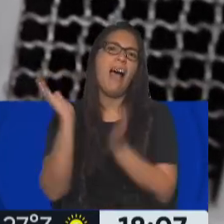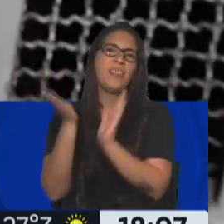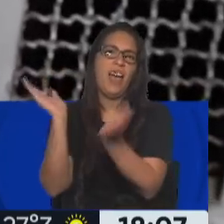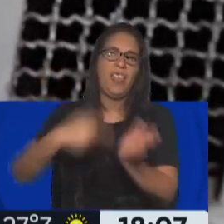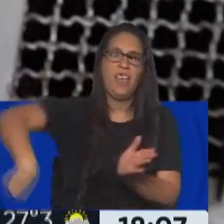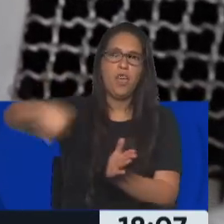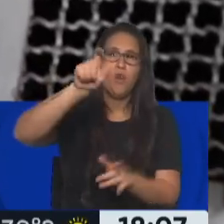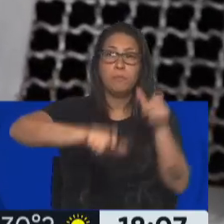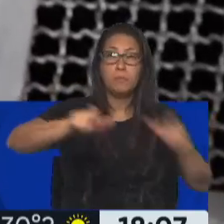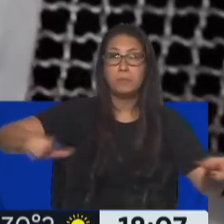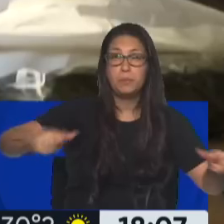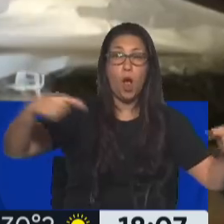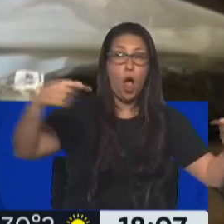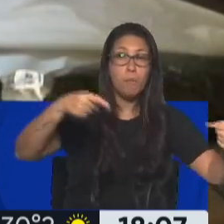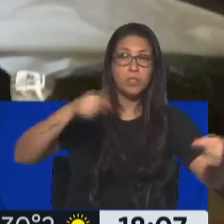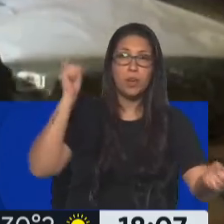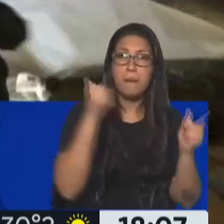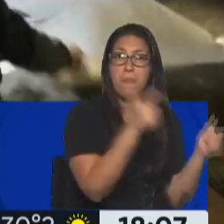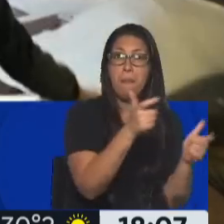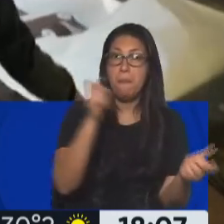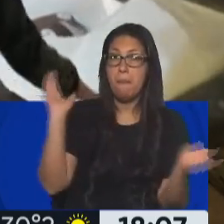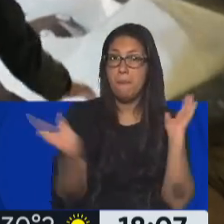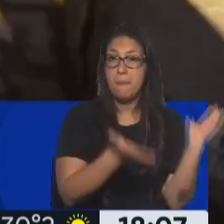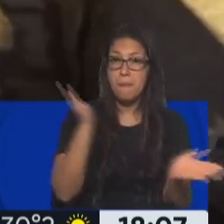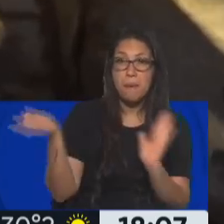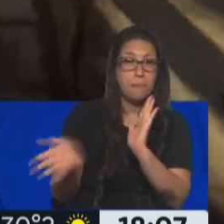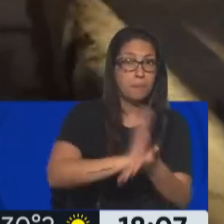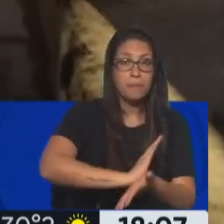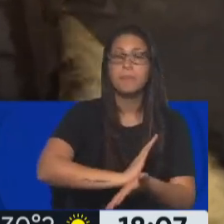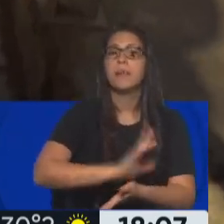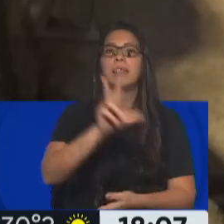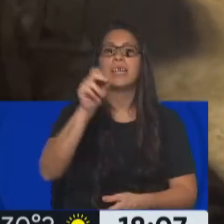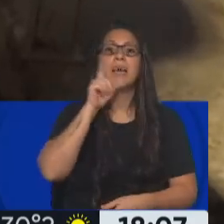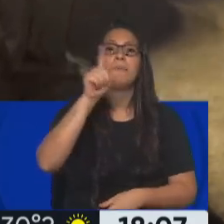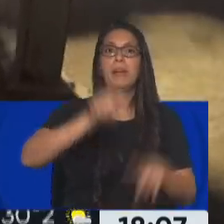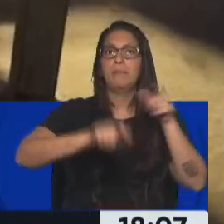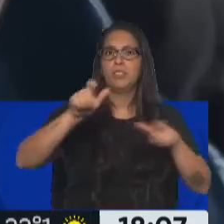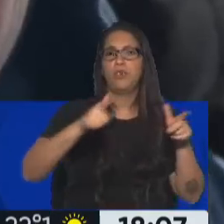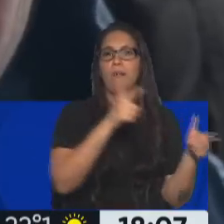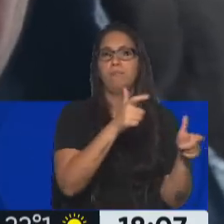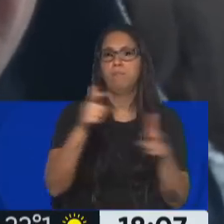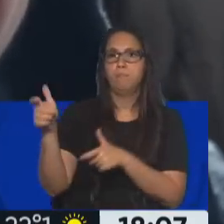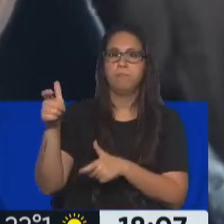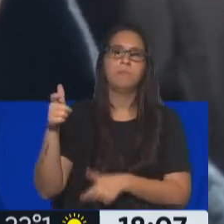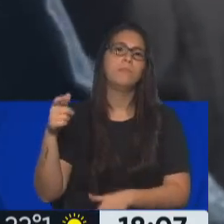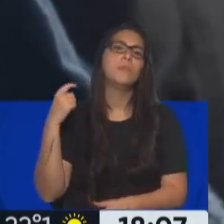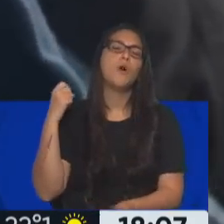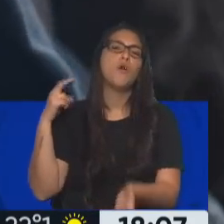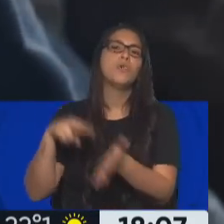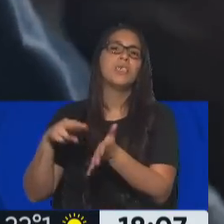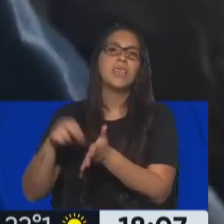torturados decenas de miles de opositores, 30.000 de los cuales fueron ejecutados según el Observatorio Sirio para los Derechos